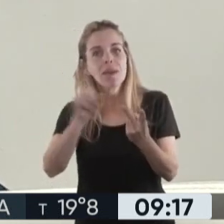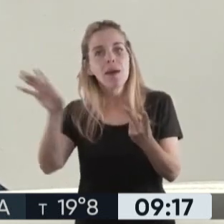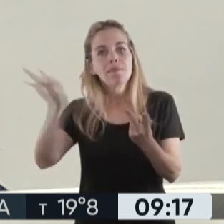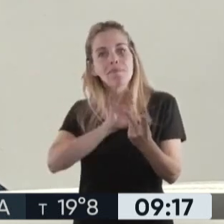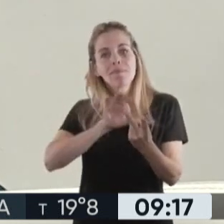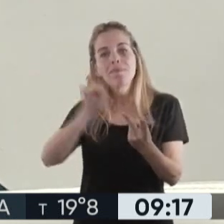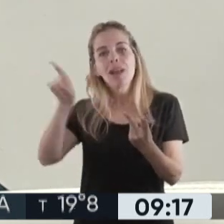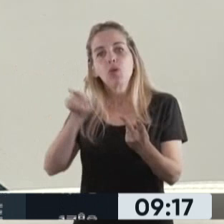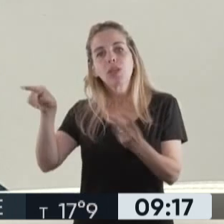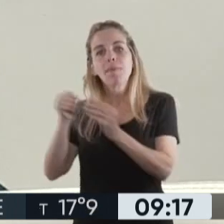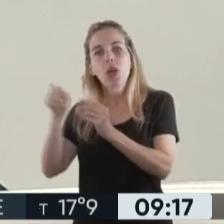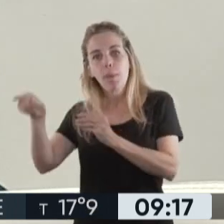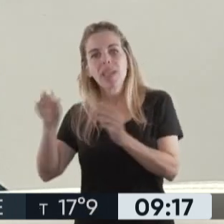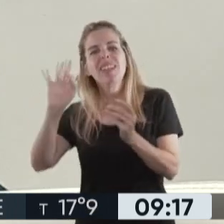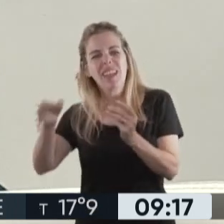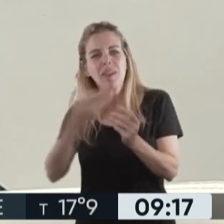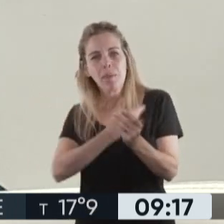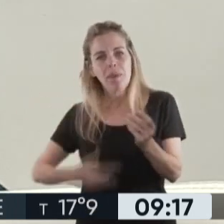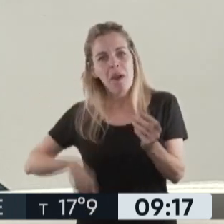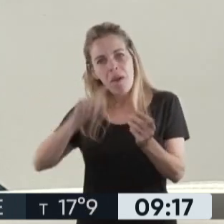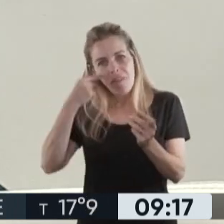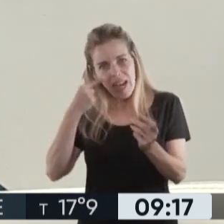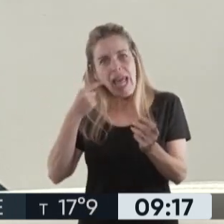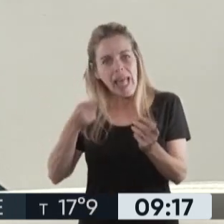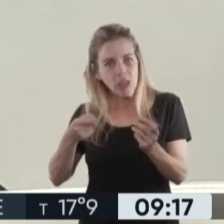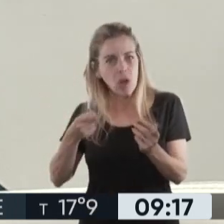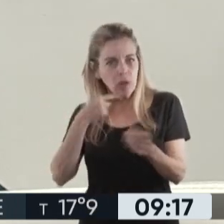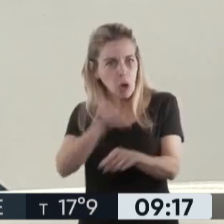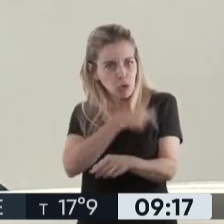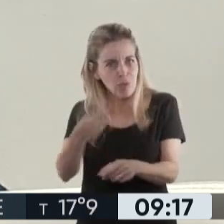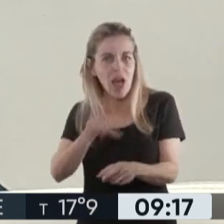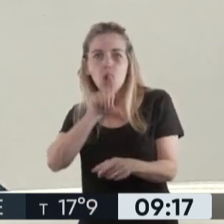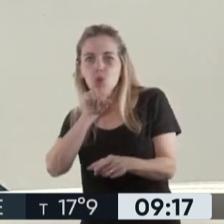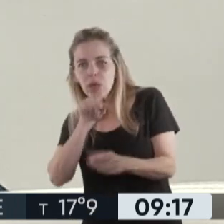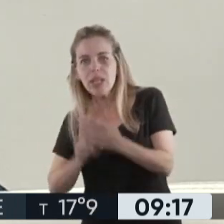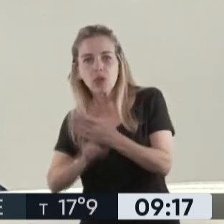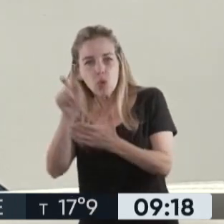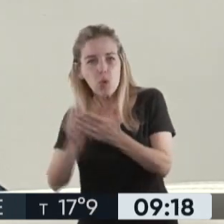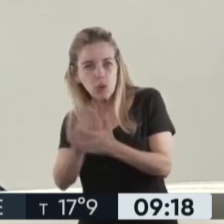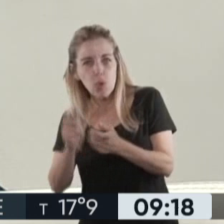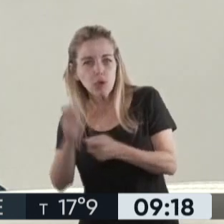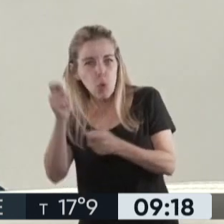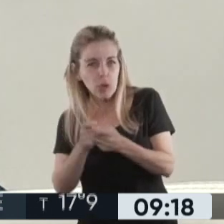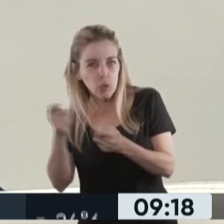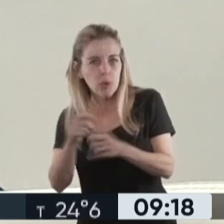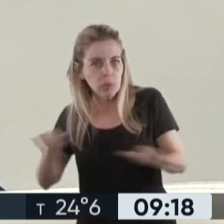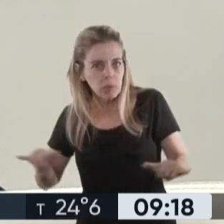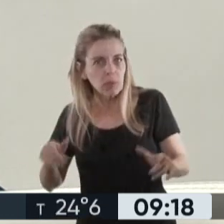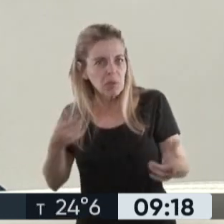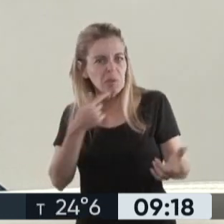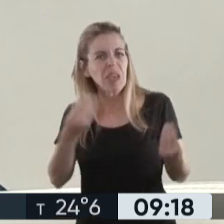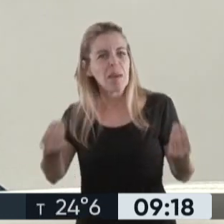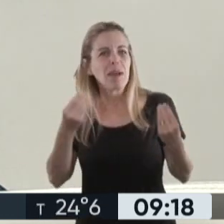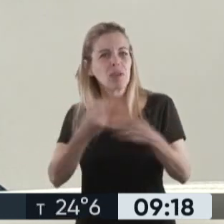de mi compañera y sabiendo que Alberto Fernández es un asiduo usuario de Twitter, si no fue lo suficientemente grave lo que pasó en el despacho como